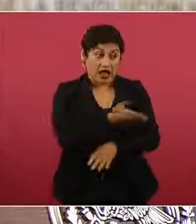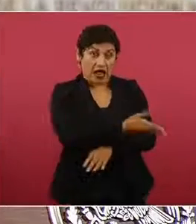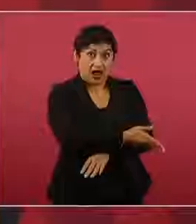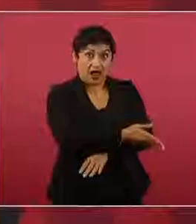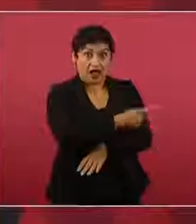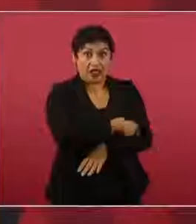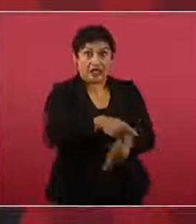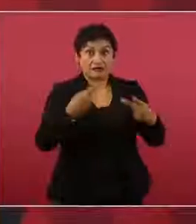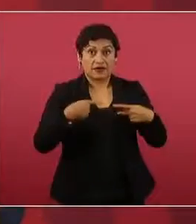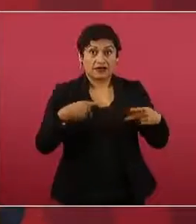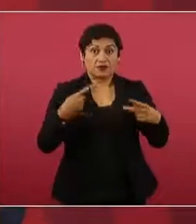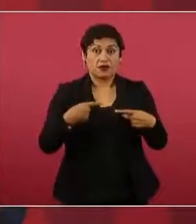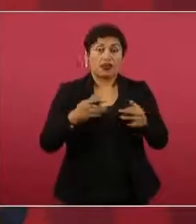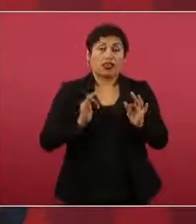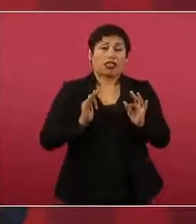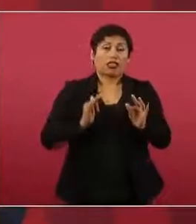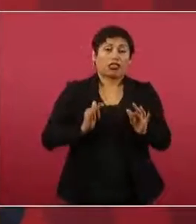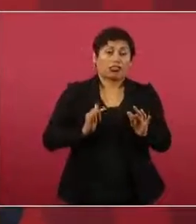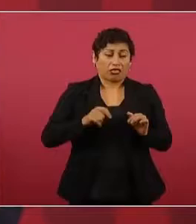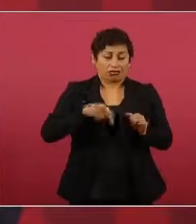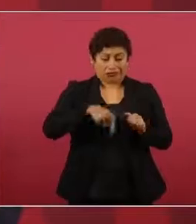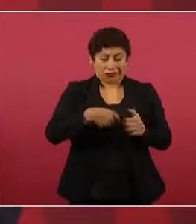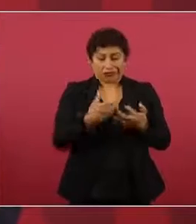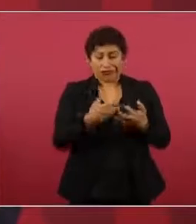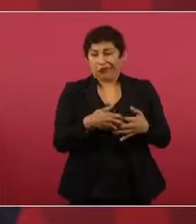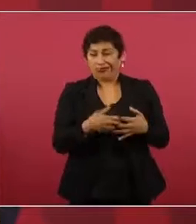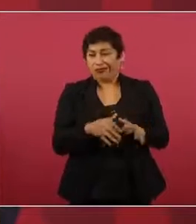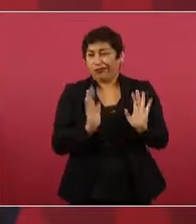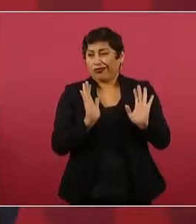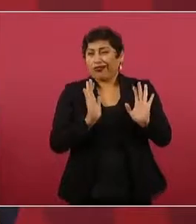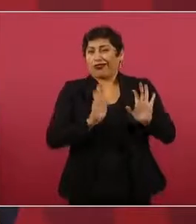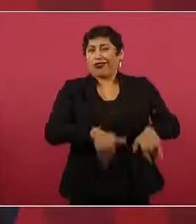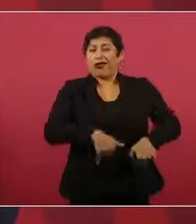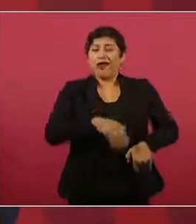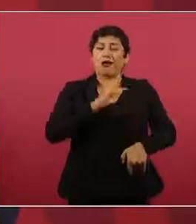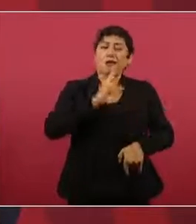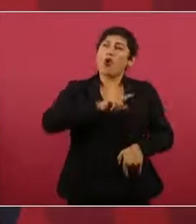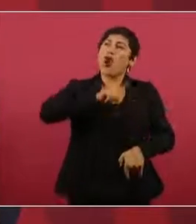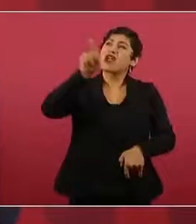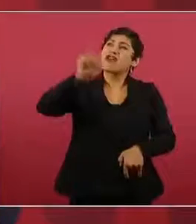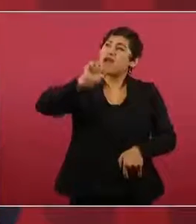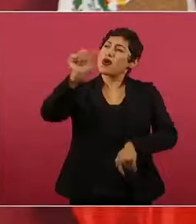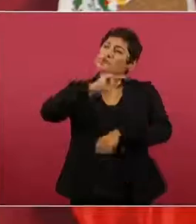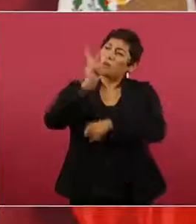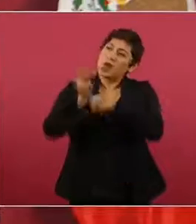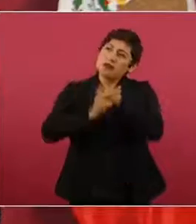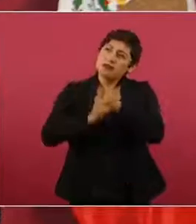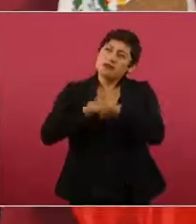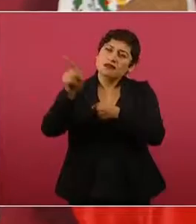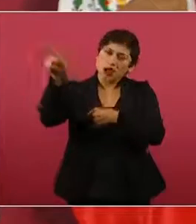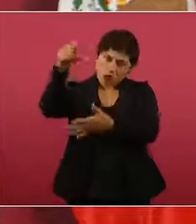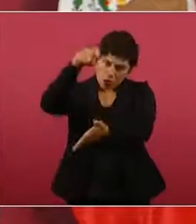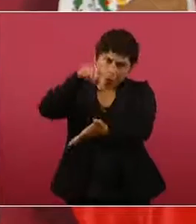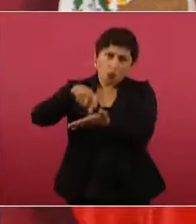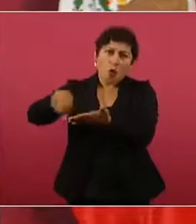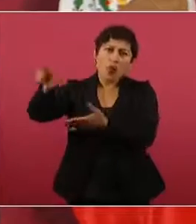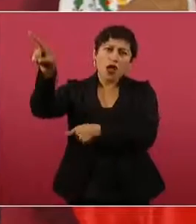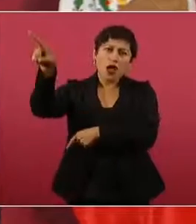en el extranjero lo que se necesitaba y depender